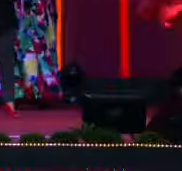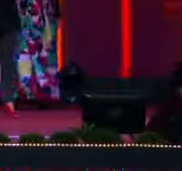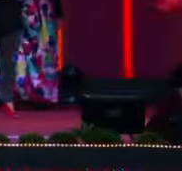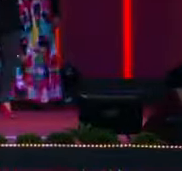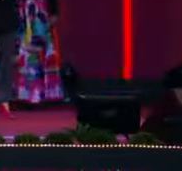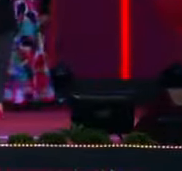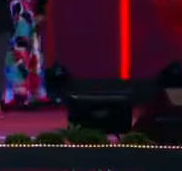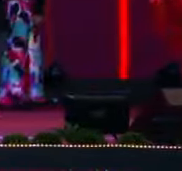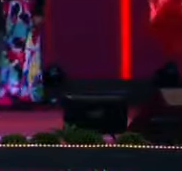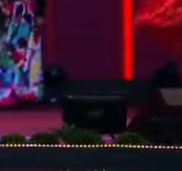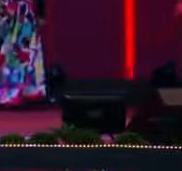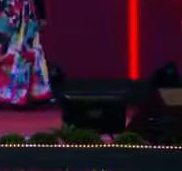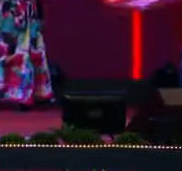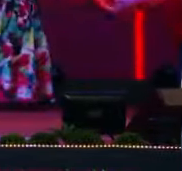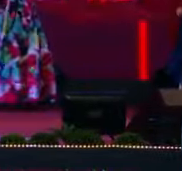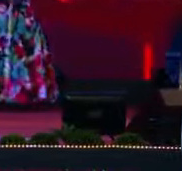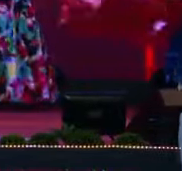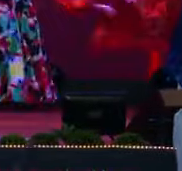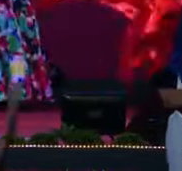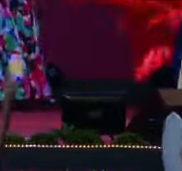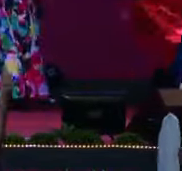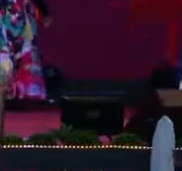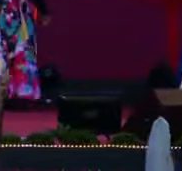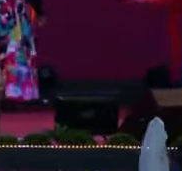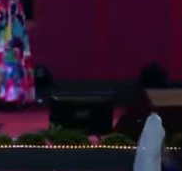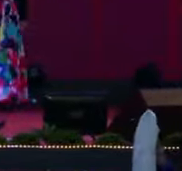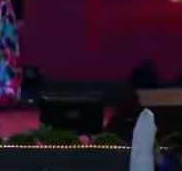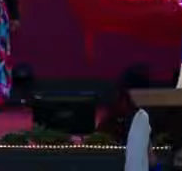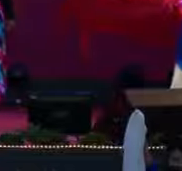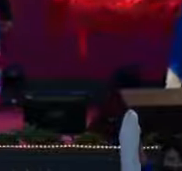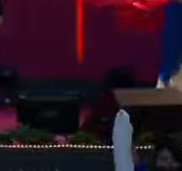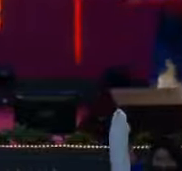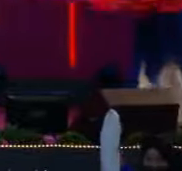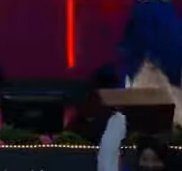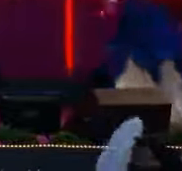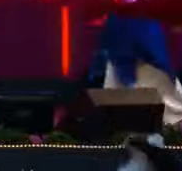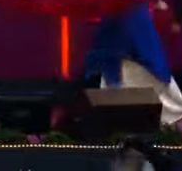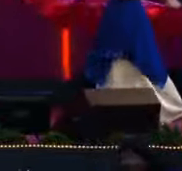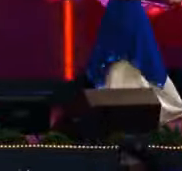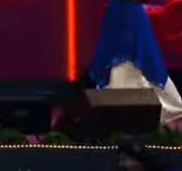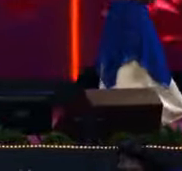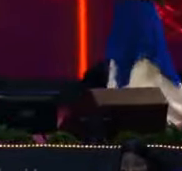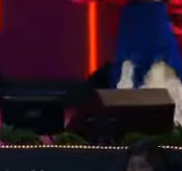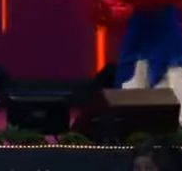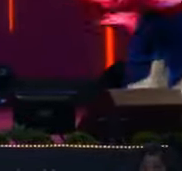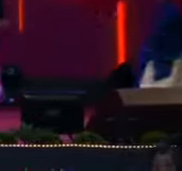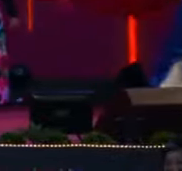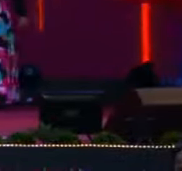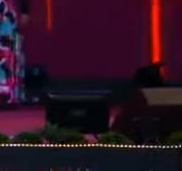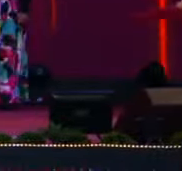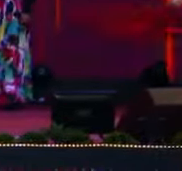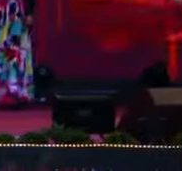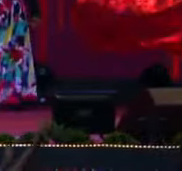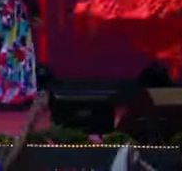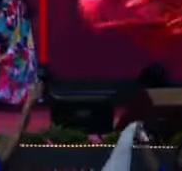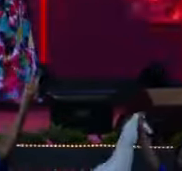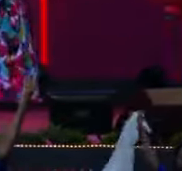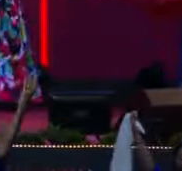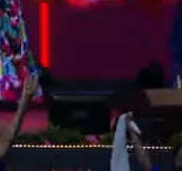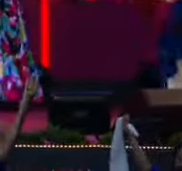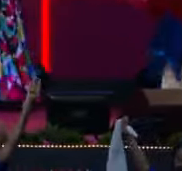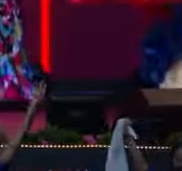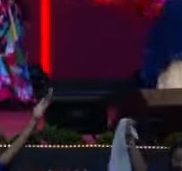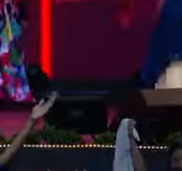Que lo grite, soy fuerte Jesús. Por eso diga el débil. Vamos, alguien que lo